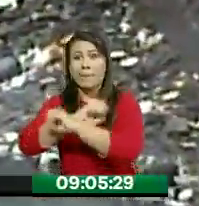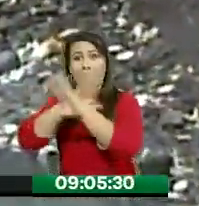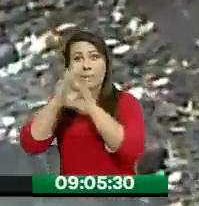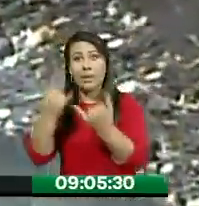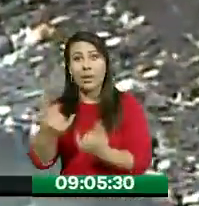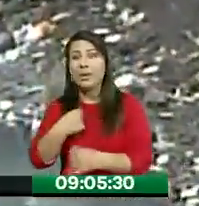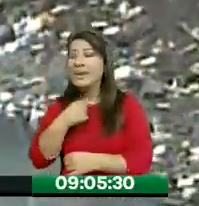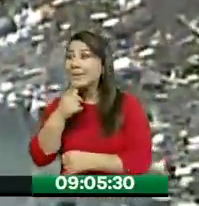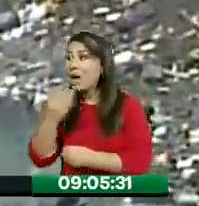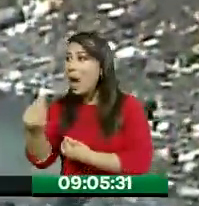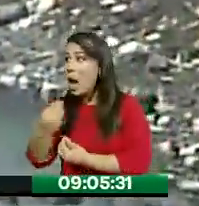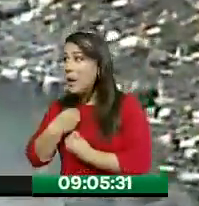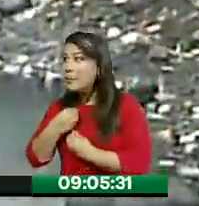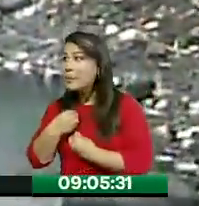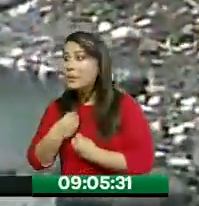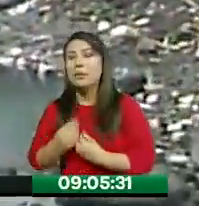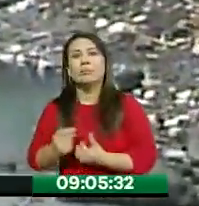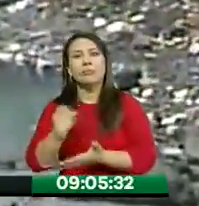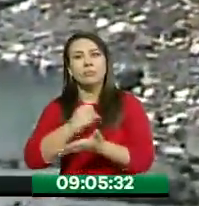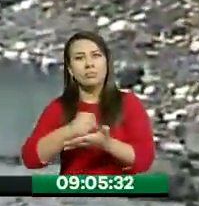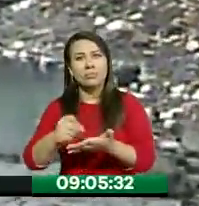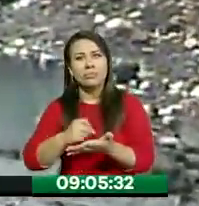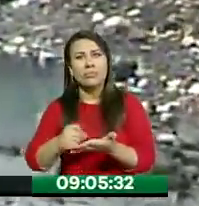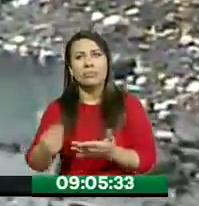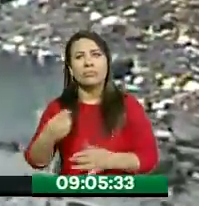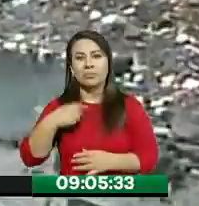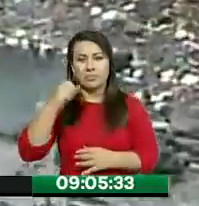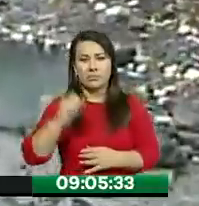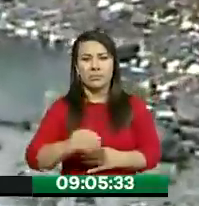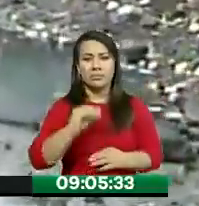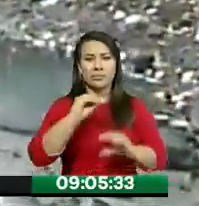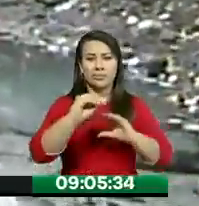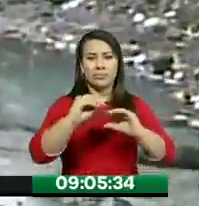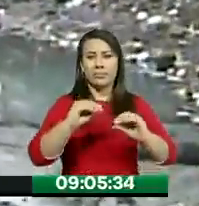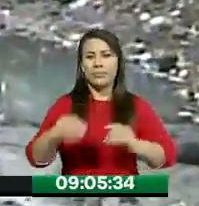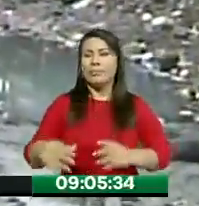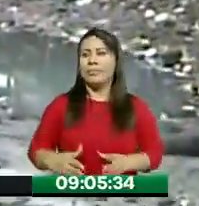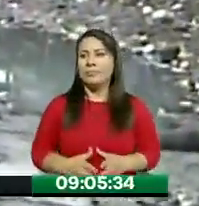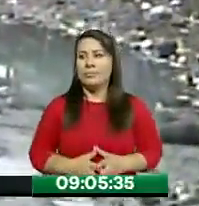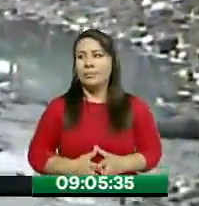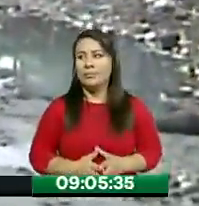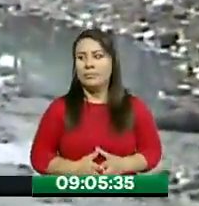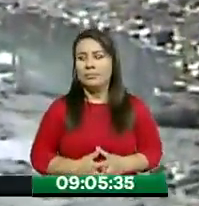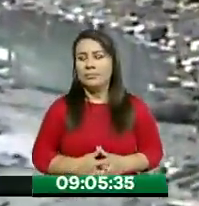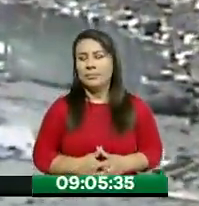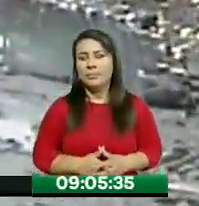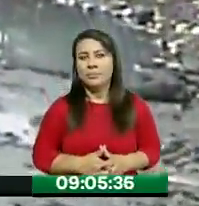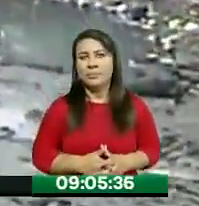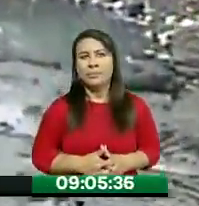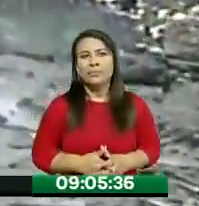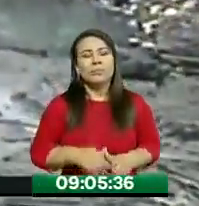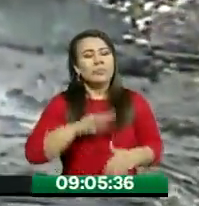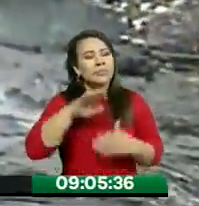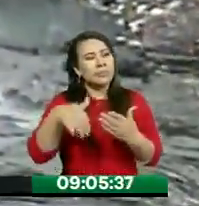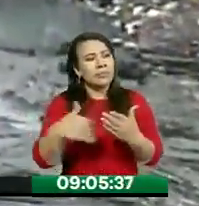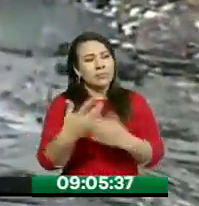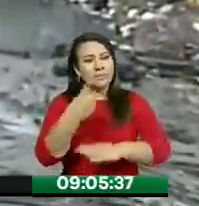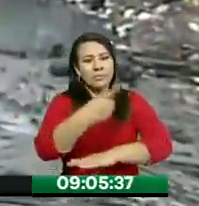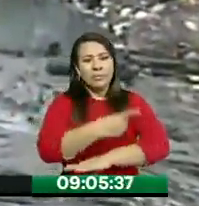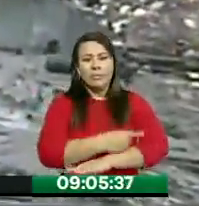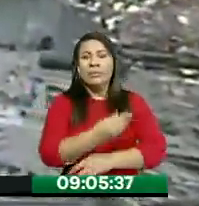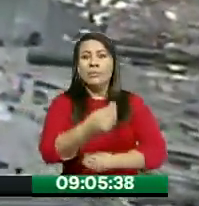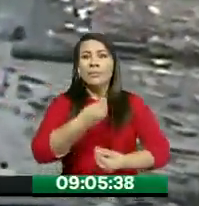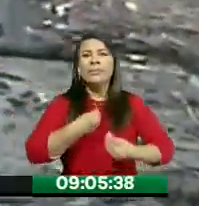Una mujer de 80 años de edad murió en el interior de un taxi al pie del hospital del Guasmo